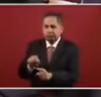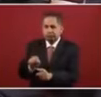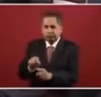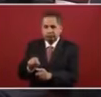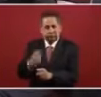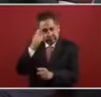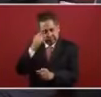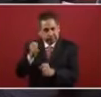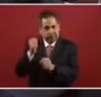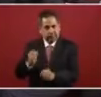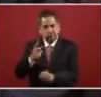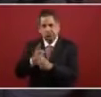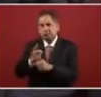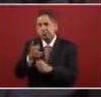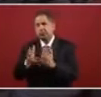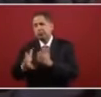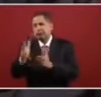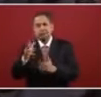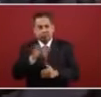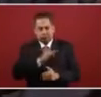seguridad pública.